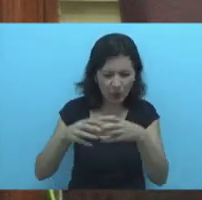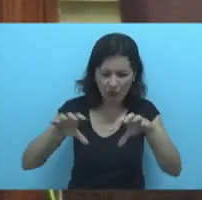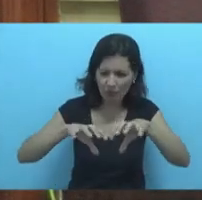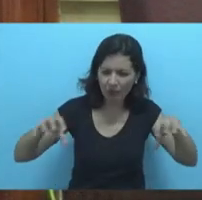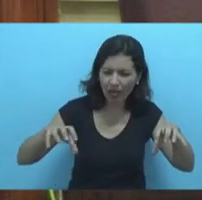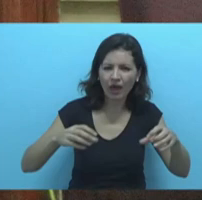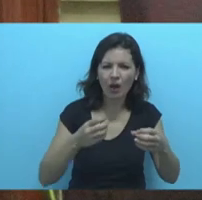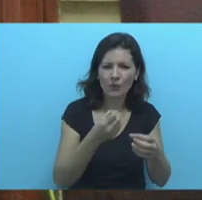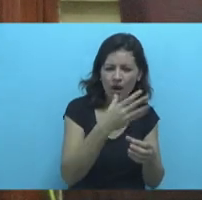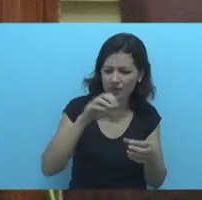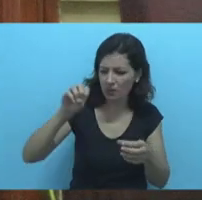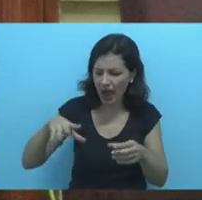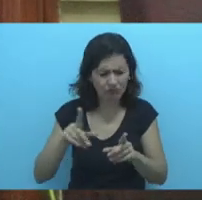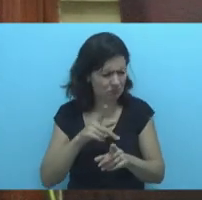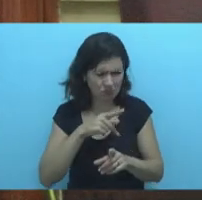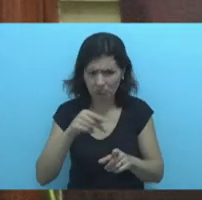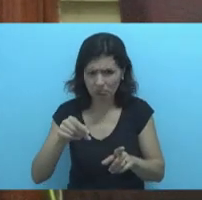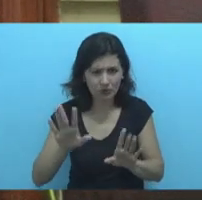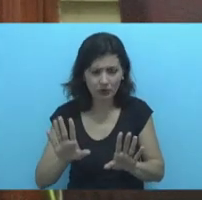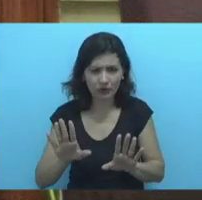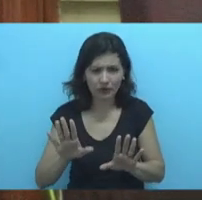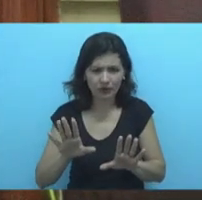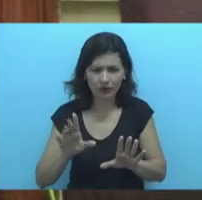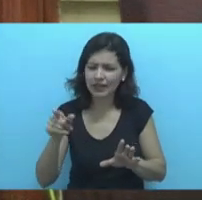buenos y malos.